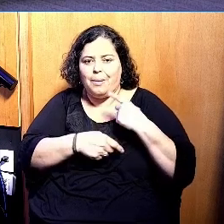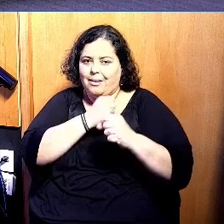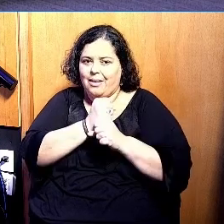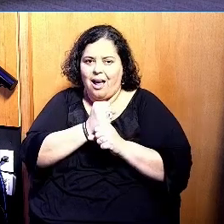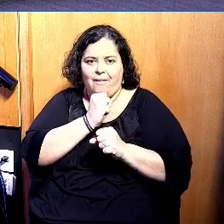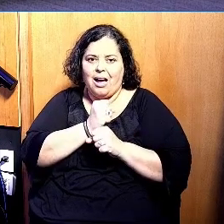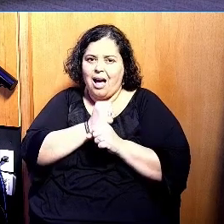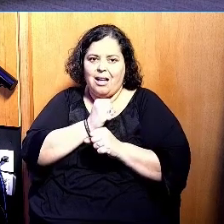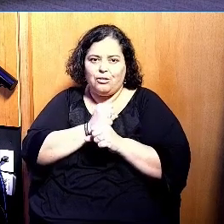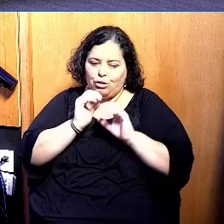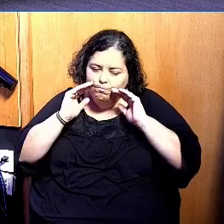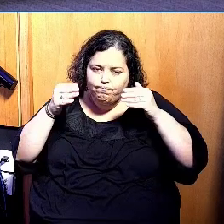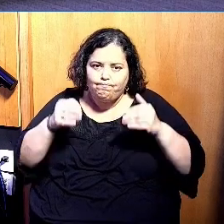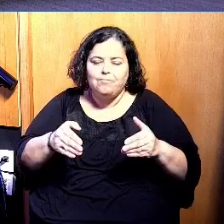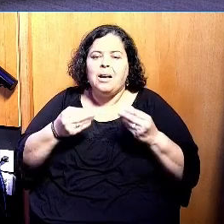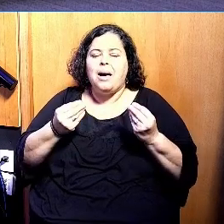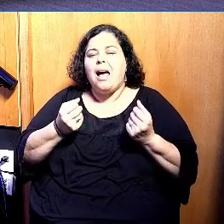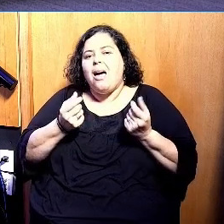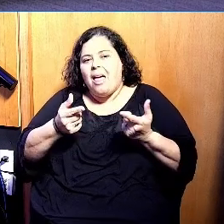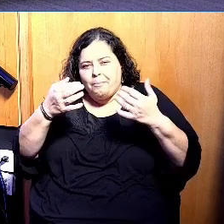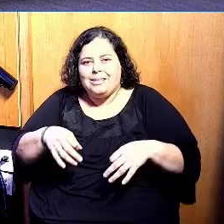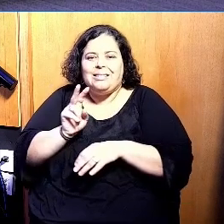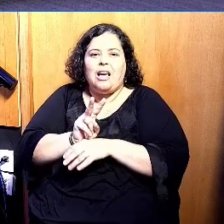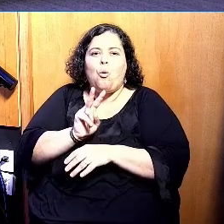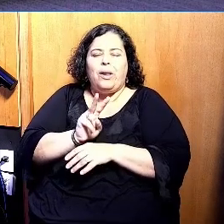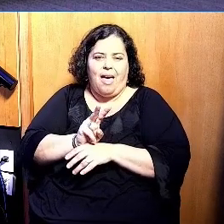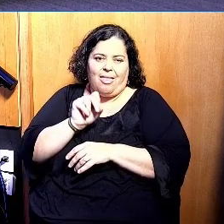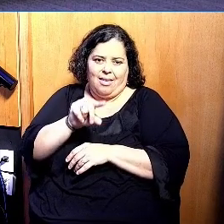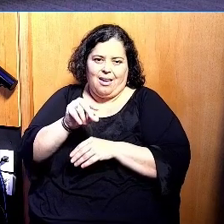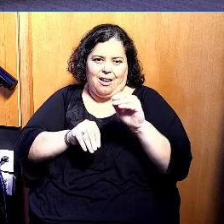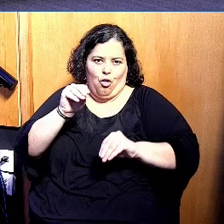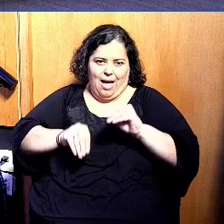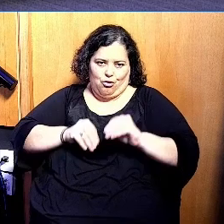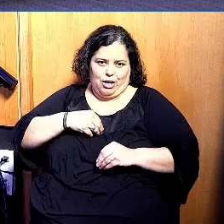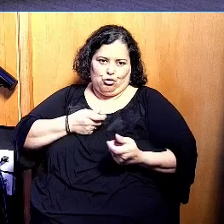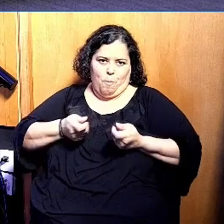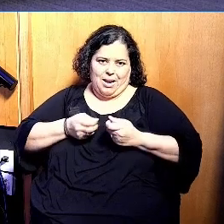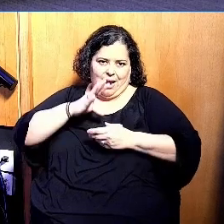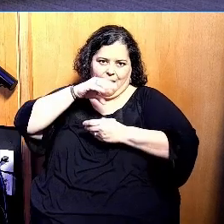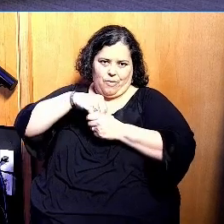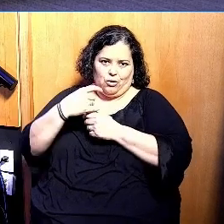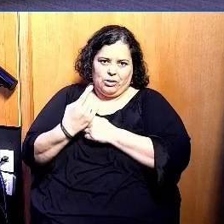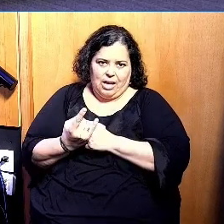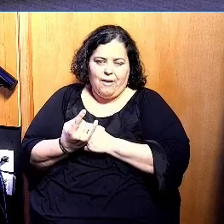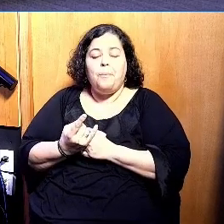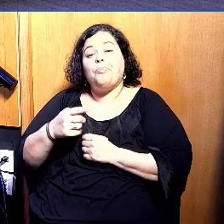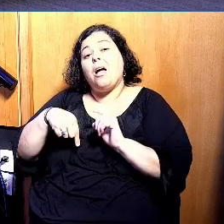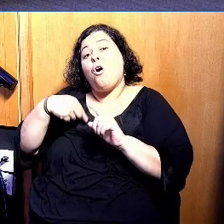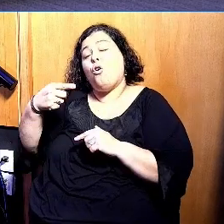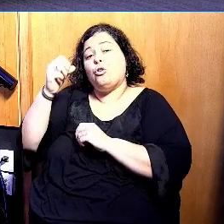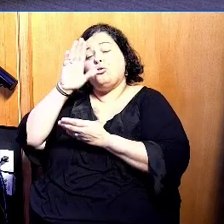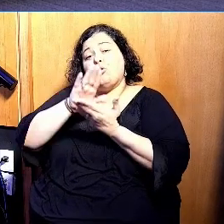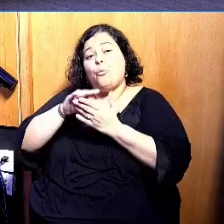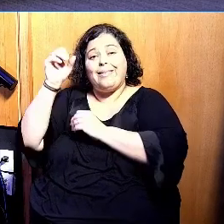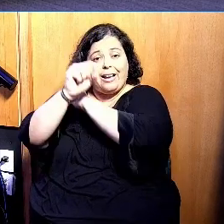trabajando en obviamente, velar por la seguridad de nuestros datos, de los datos que manejamos. Acá me meto un poquito más a lo tecnológico,